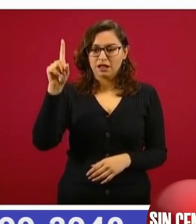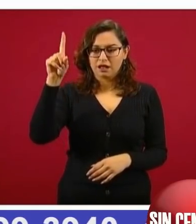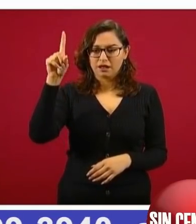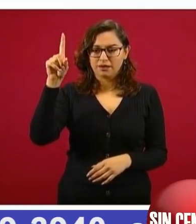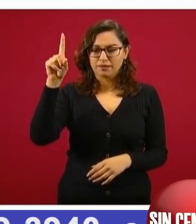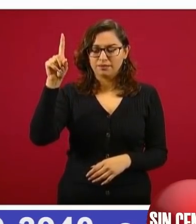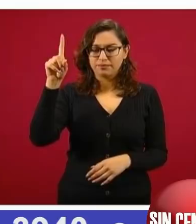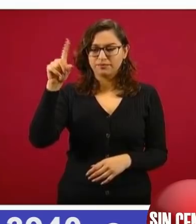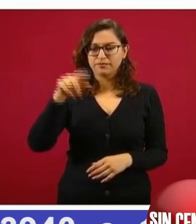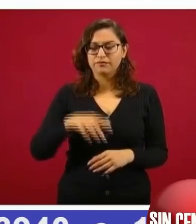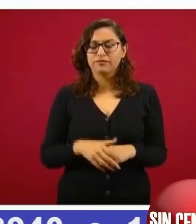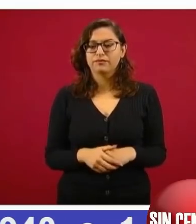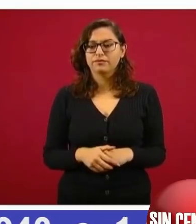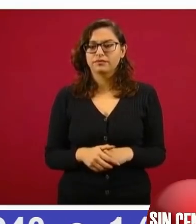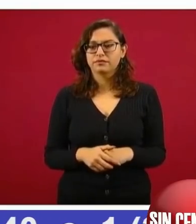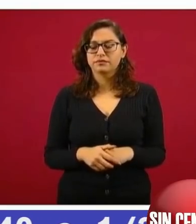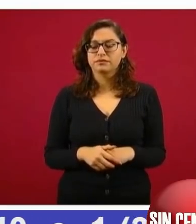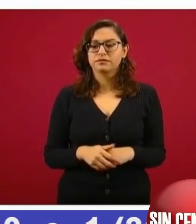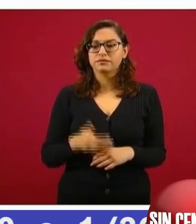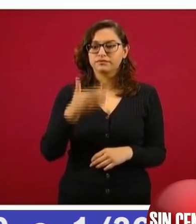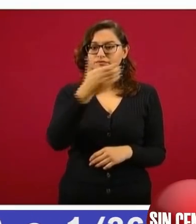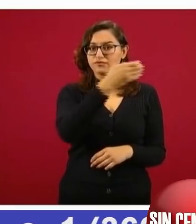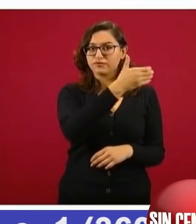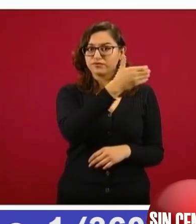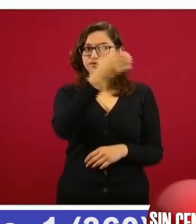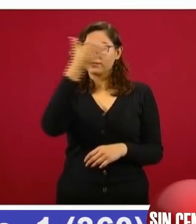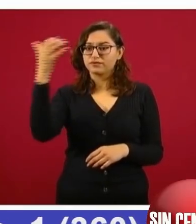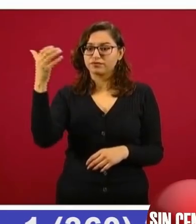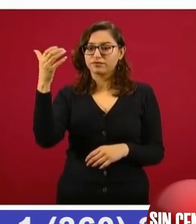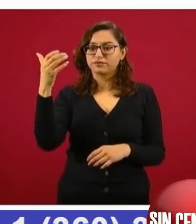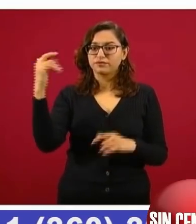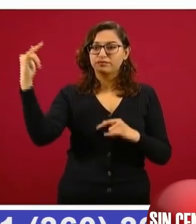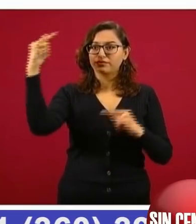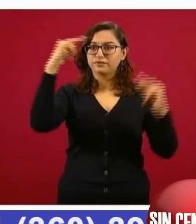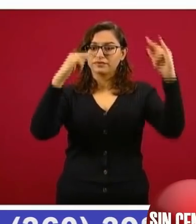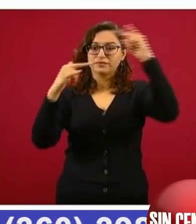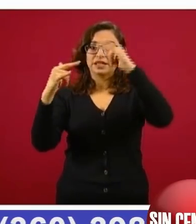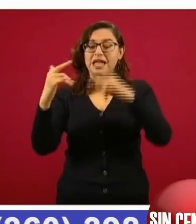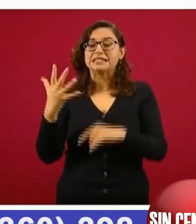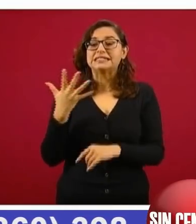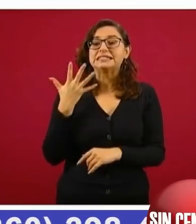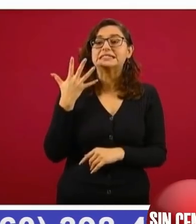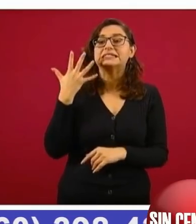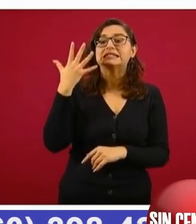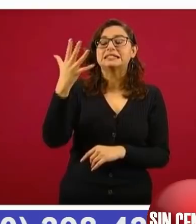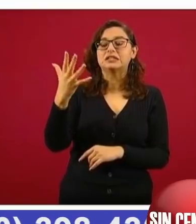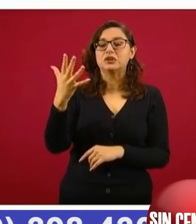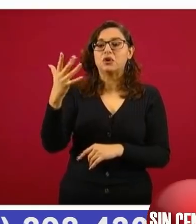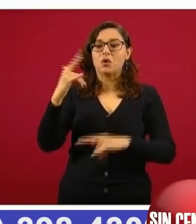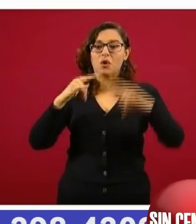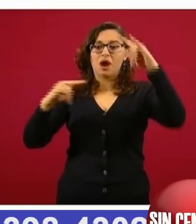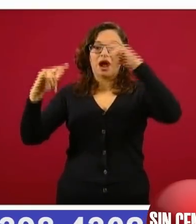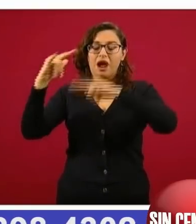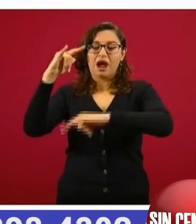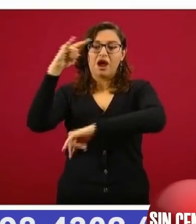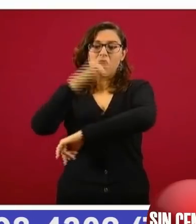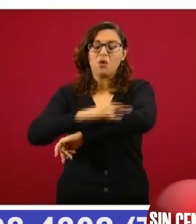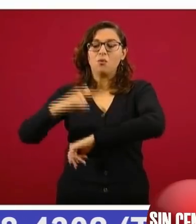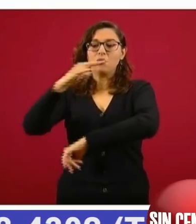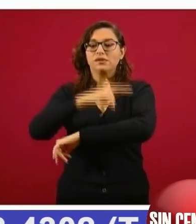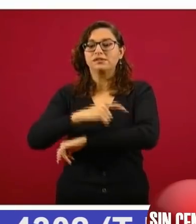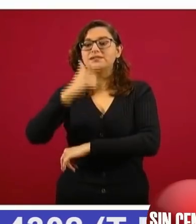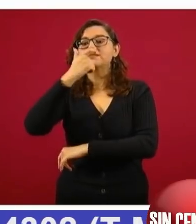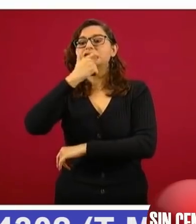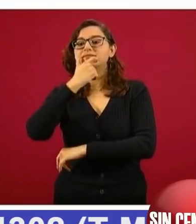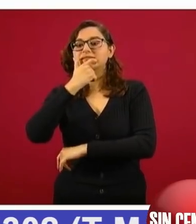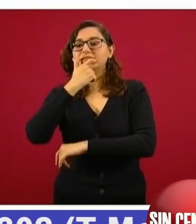que era el diseño del espacio aéreo de los 5 aeropuertos de Londres. Y la imagen de la derecha abajo muestra el